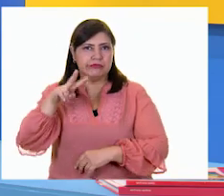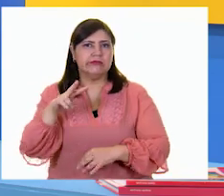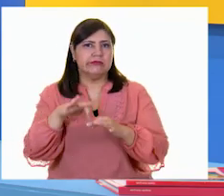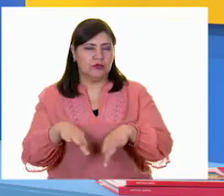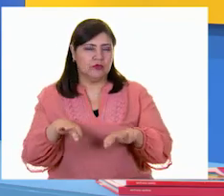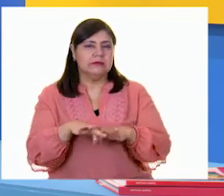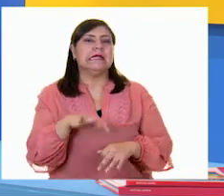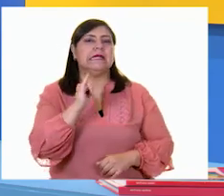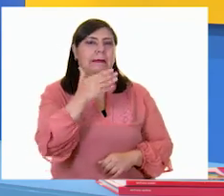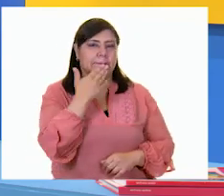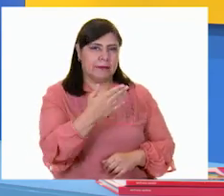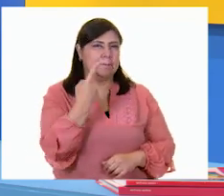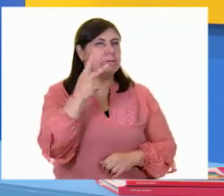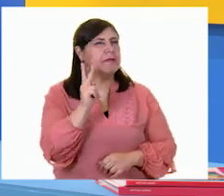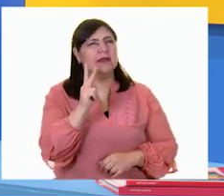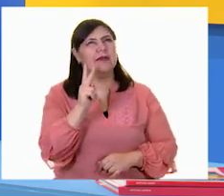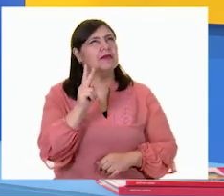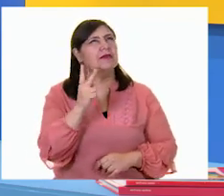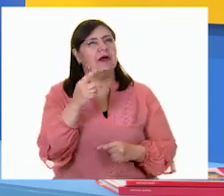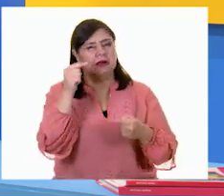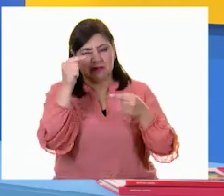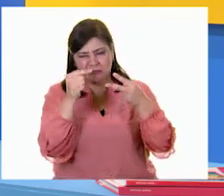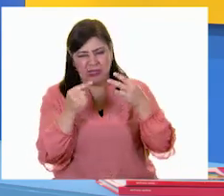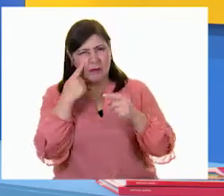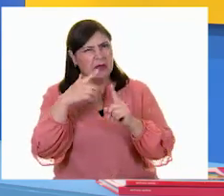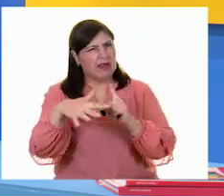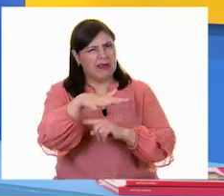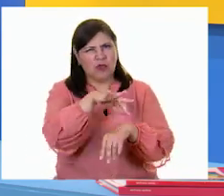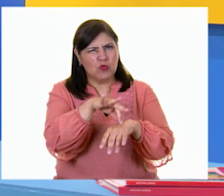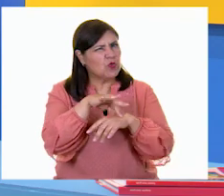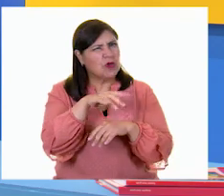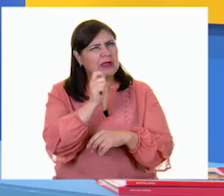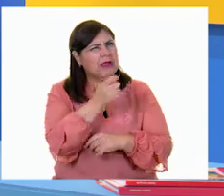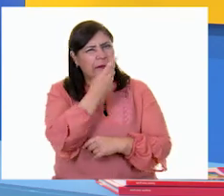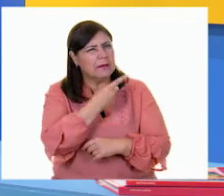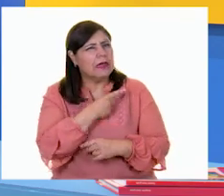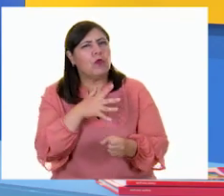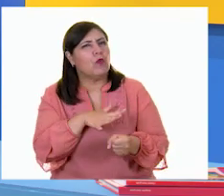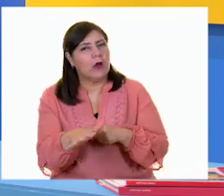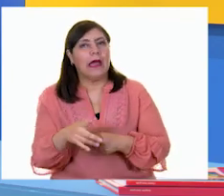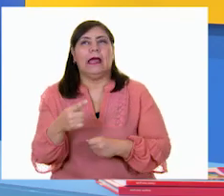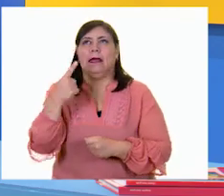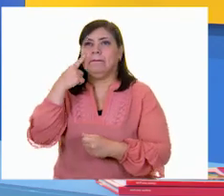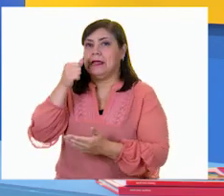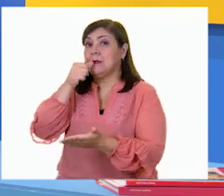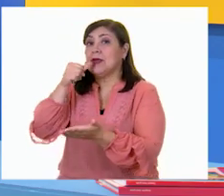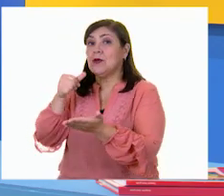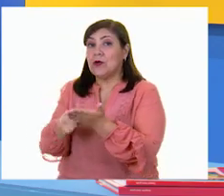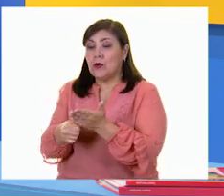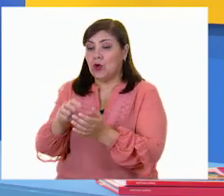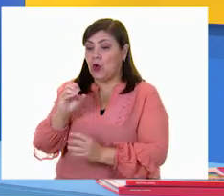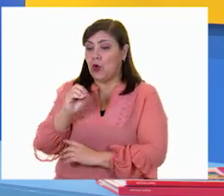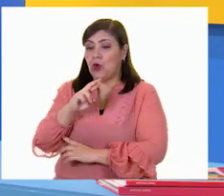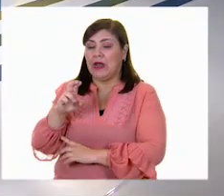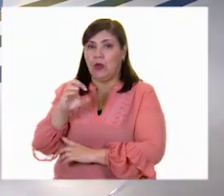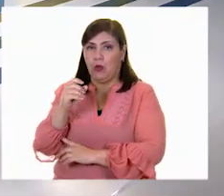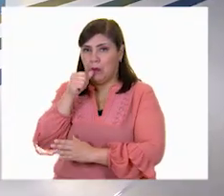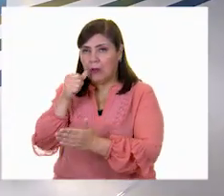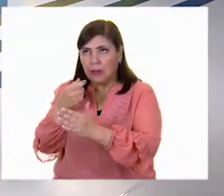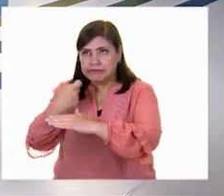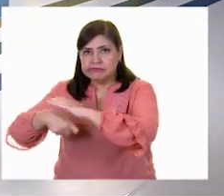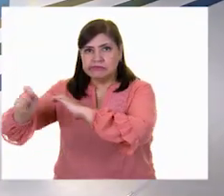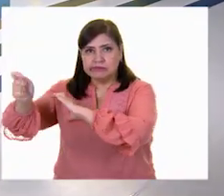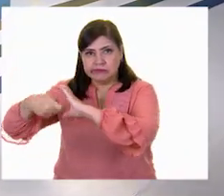eso, pero en particular, ¿a qué aspectos de la realidad te refieres, María? Al correo postal. Pues desde hace años